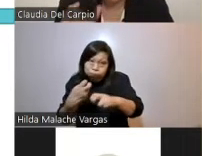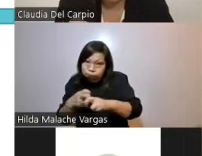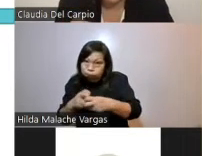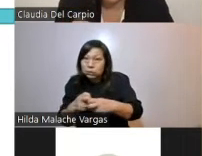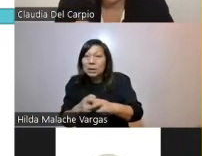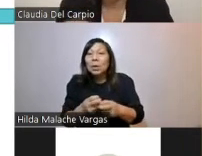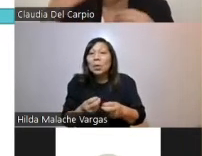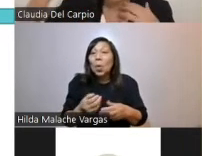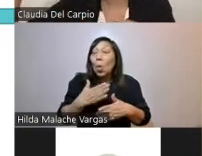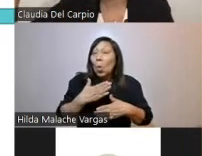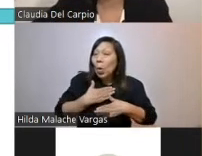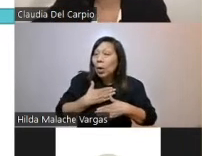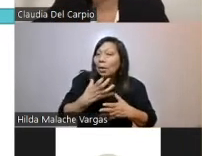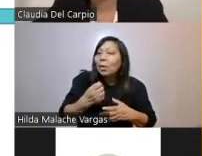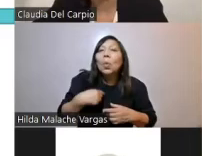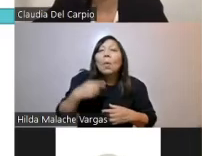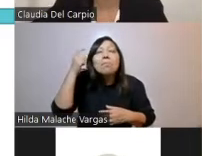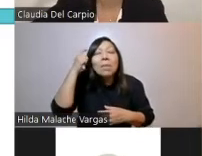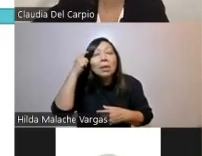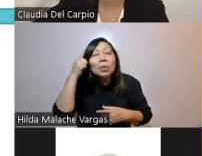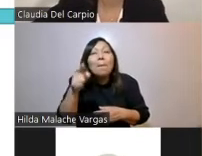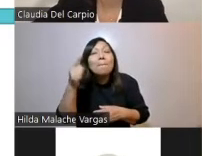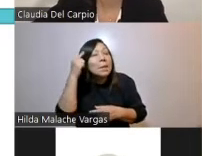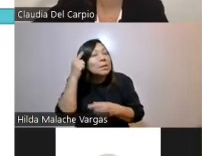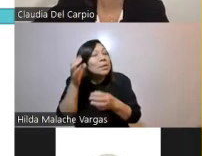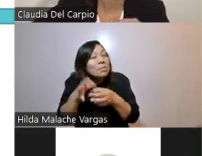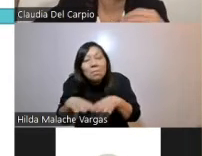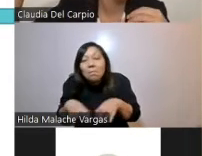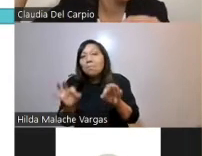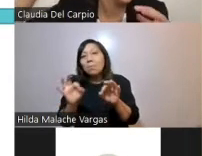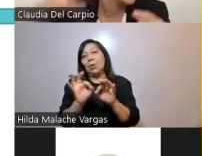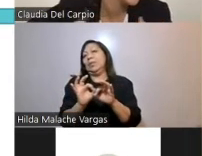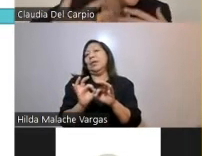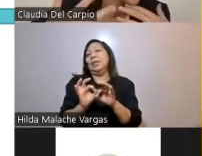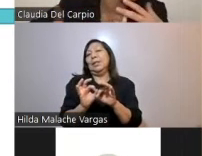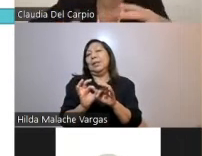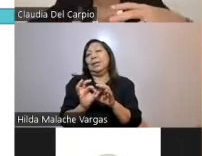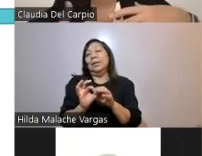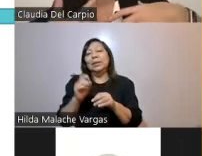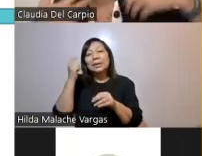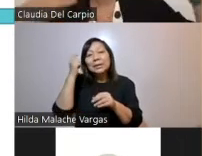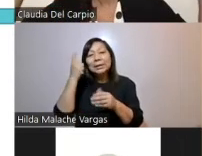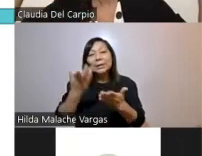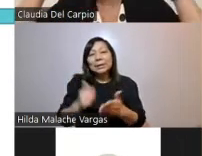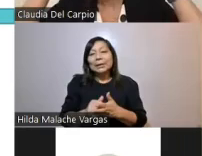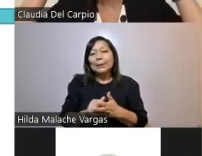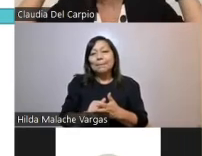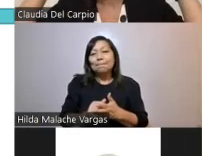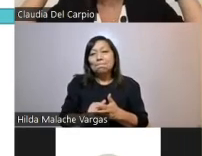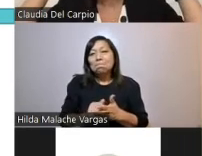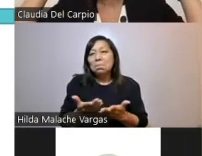tu cuerpo debe querer y tu mente también. A veces uno tiene sexo y